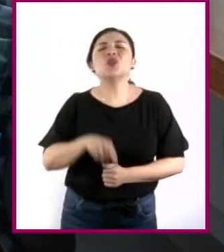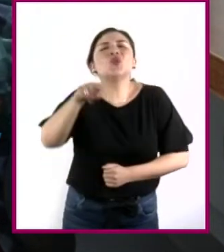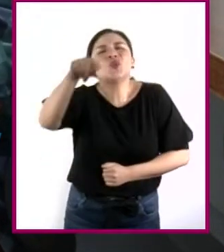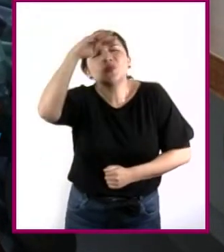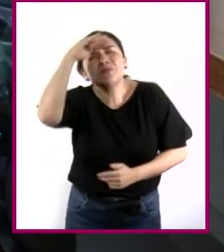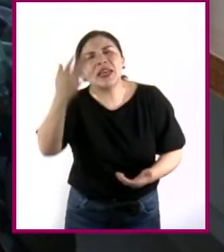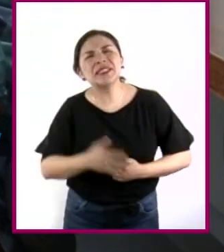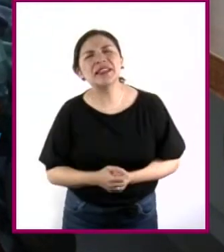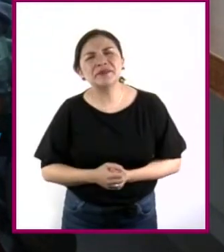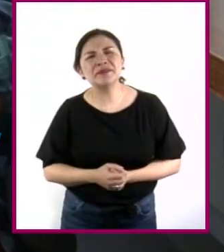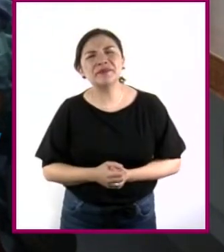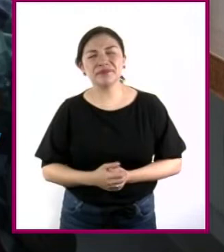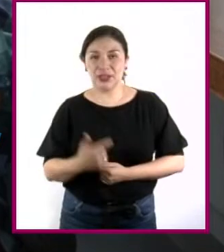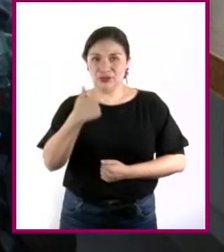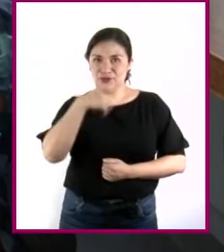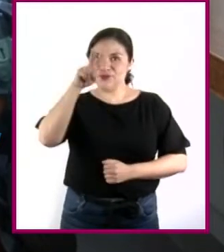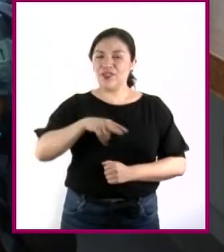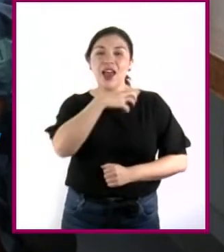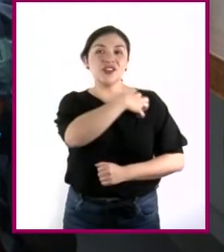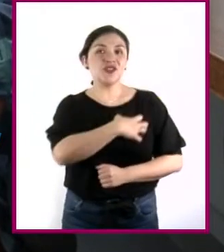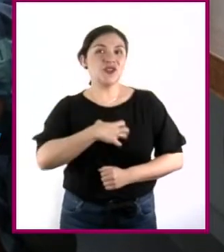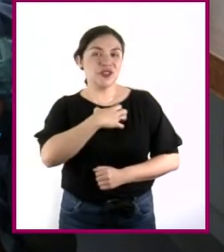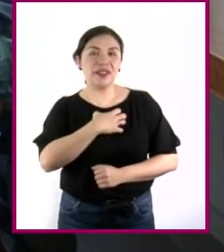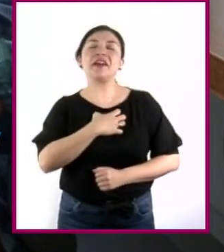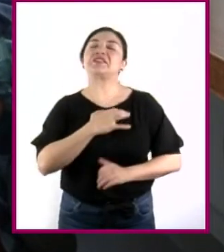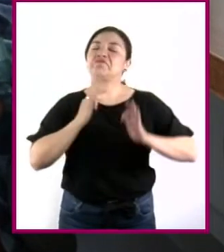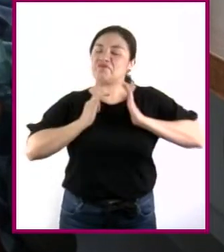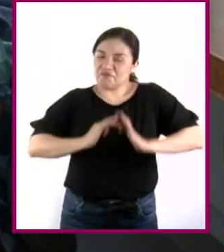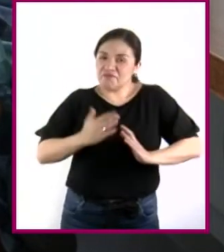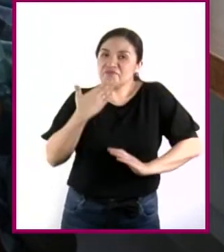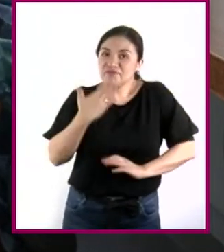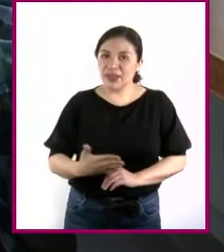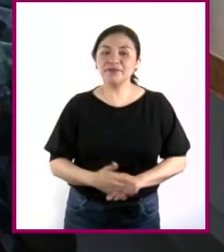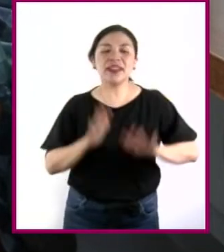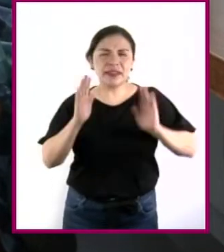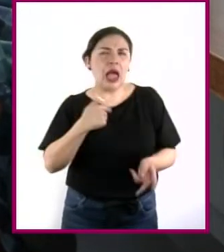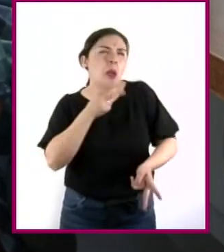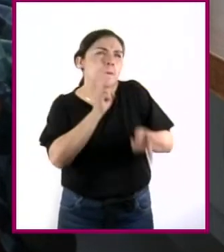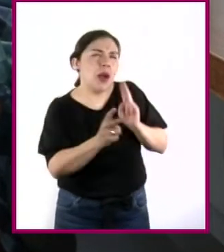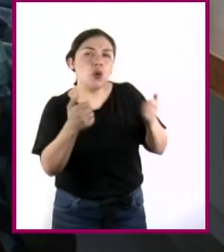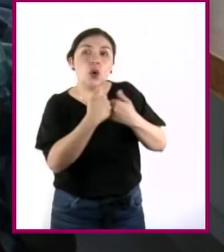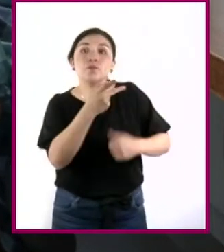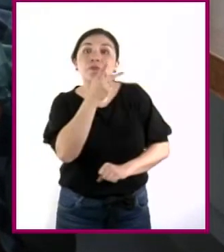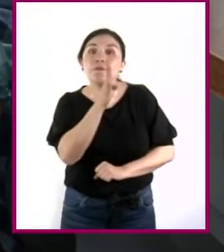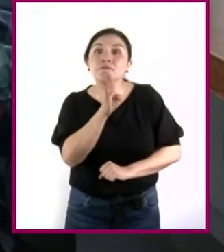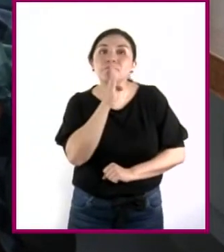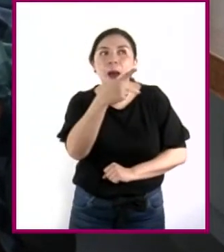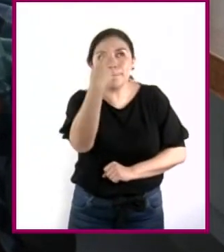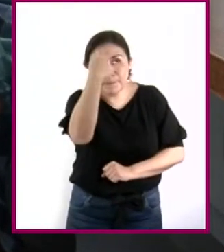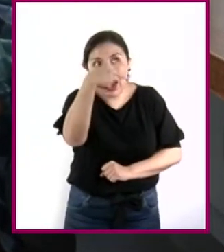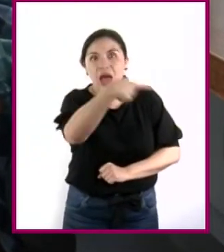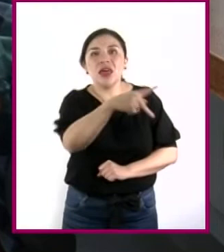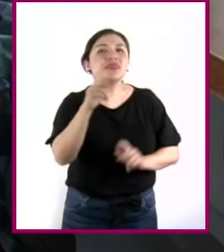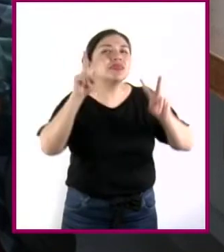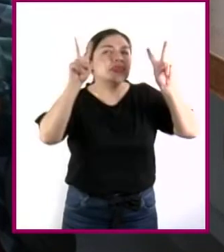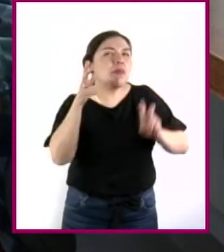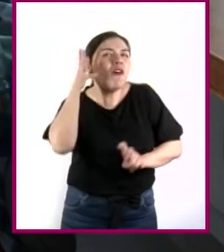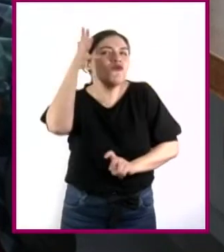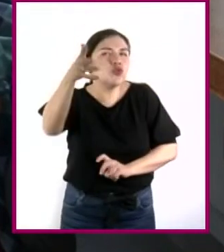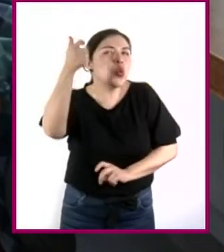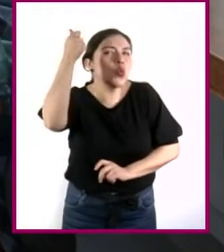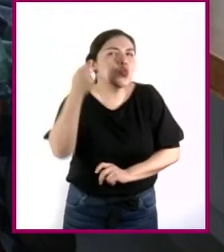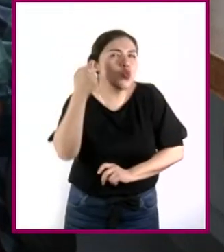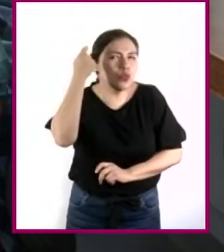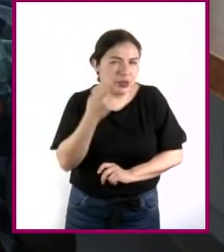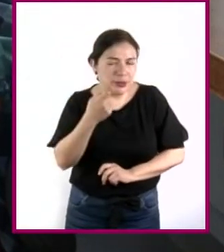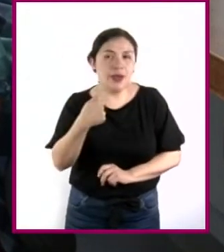Alfredo? Pues yo estoy muy contento y satisfecho. Ya he estado conversando con mis padres acerca de su jubilación y conforme les platicaba